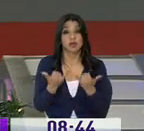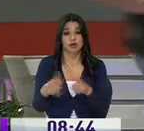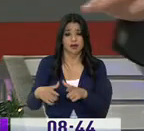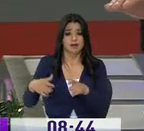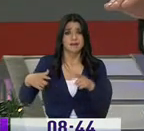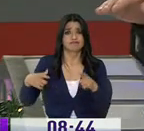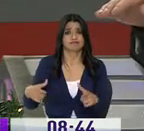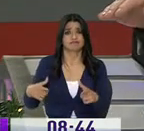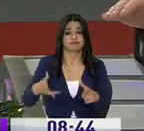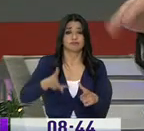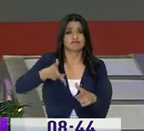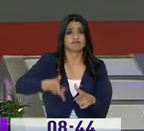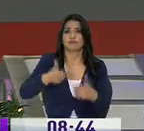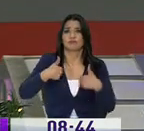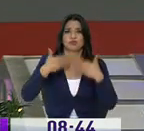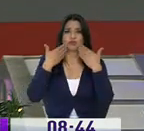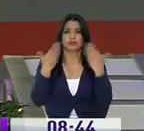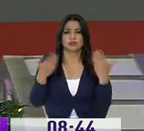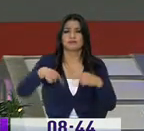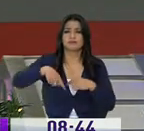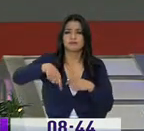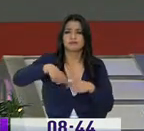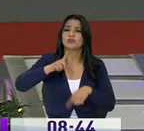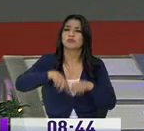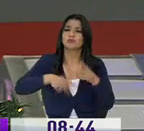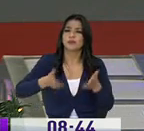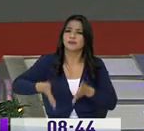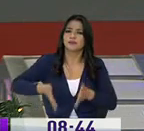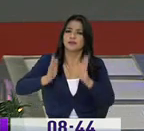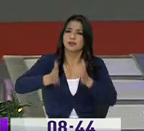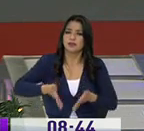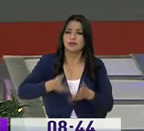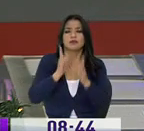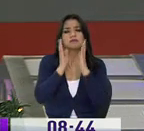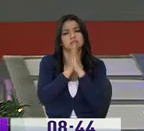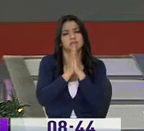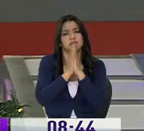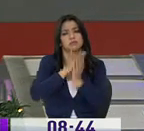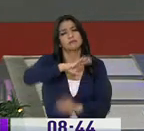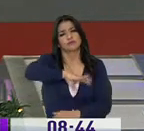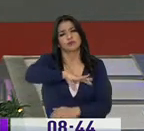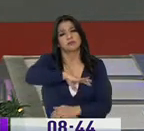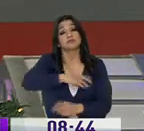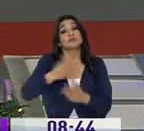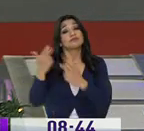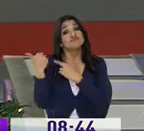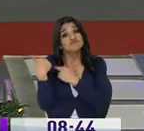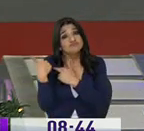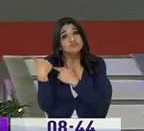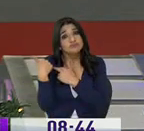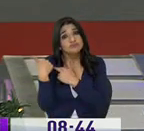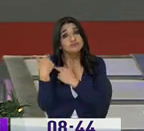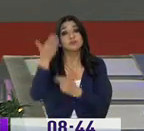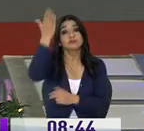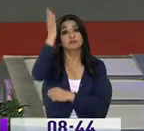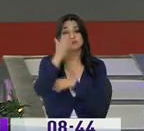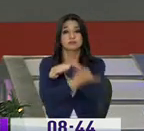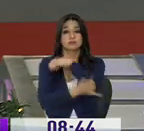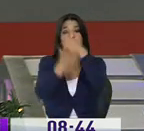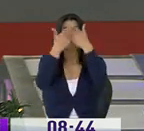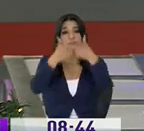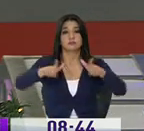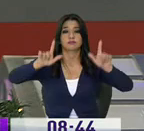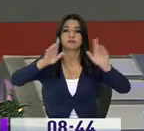tan abierta la calle, no sé qué han hecho, que no hay cómo transitar por esa vía. Entonces solicitamos a quien corresponda, Dios, Patria y